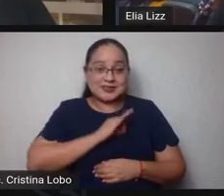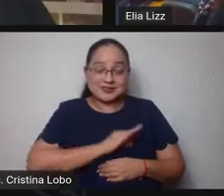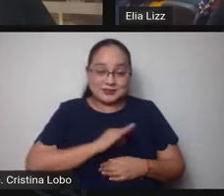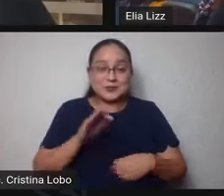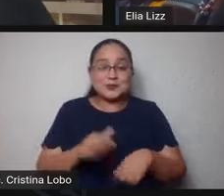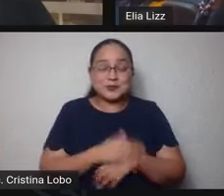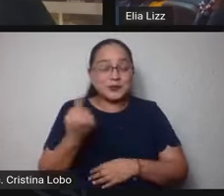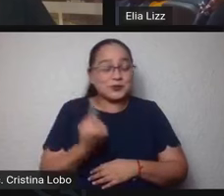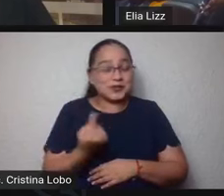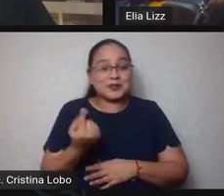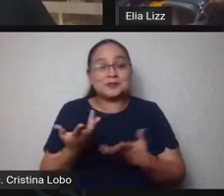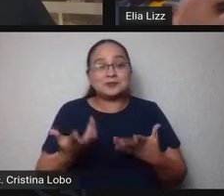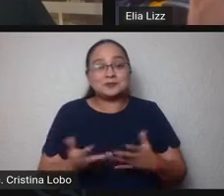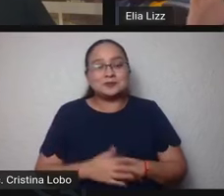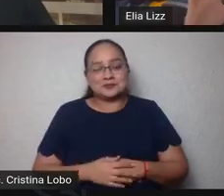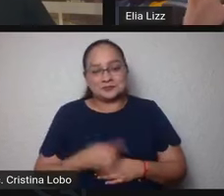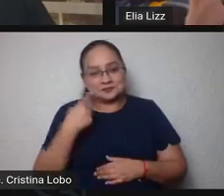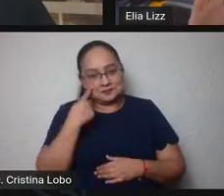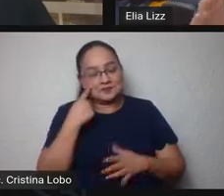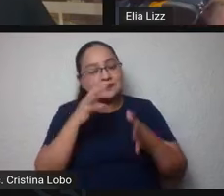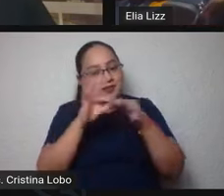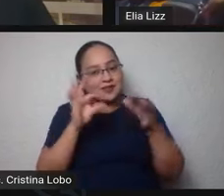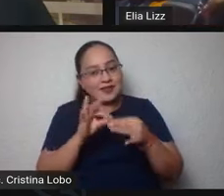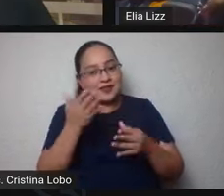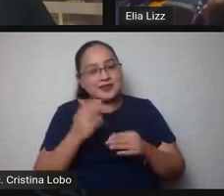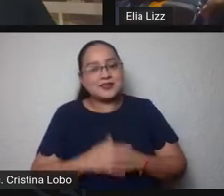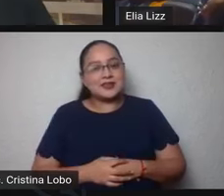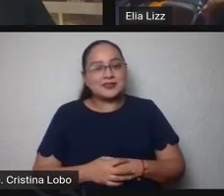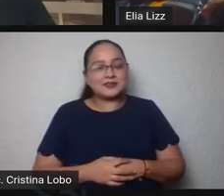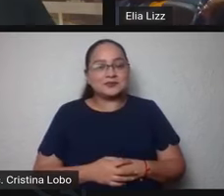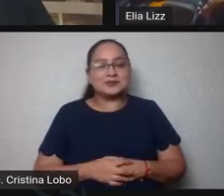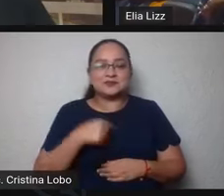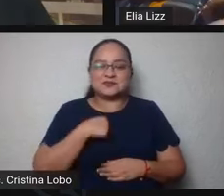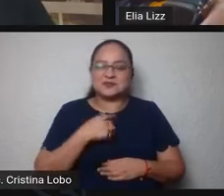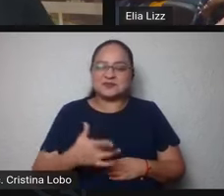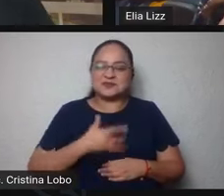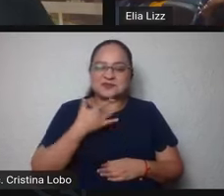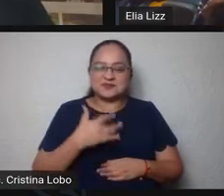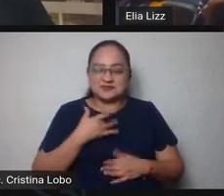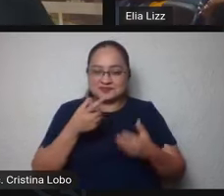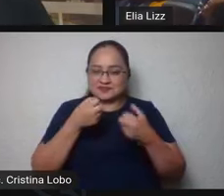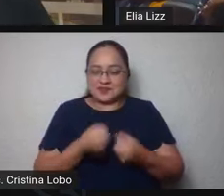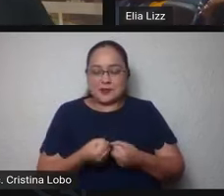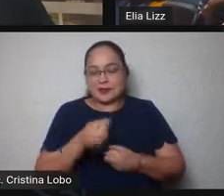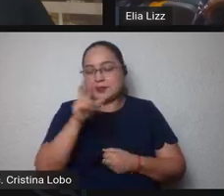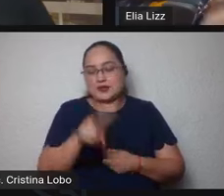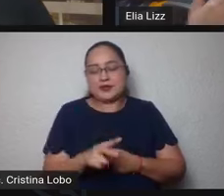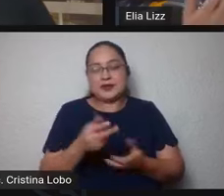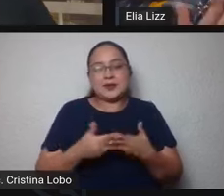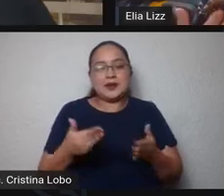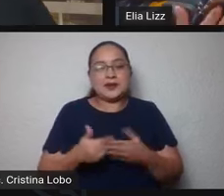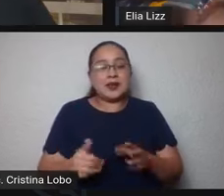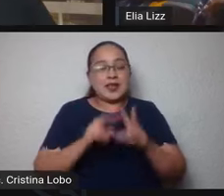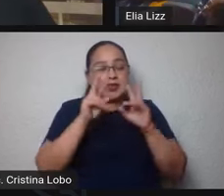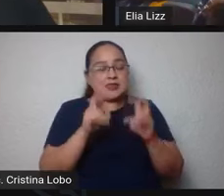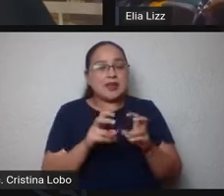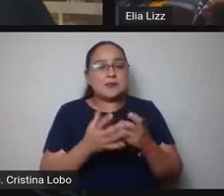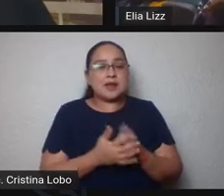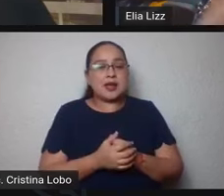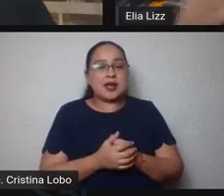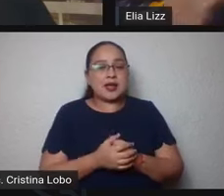porque te voy a decir algo. Yo estoy segura que este tema de